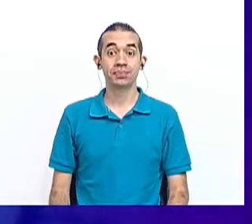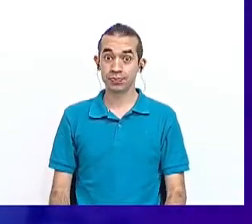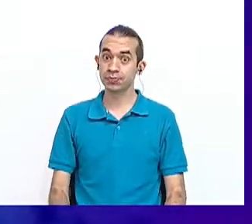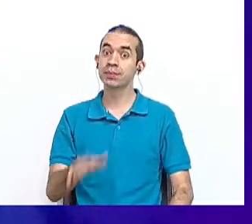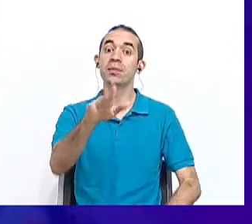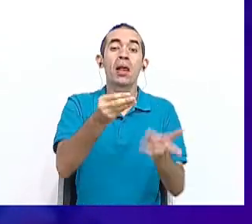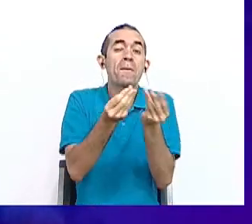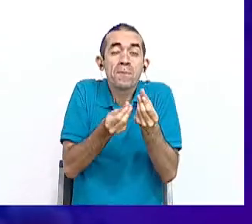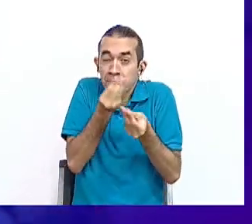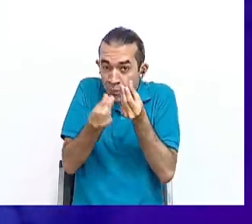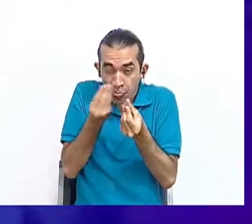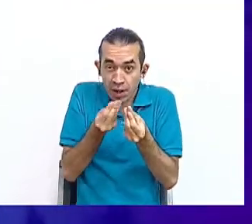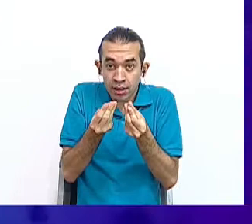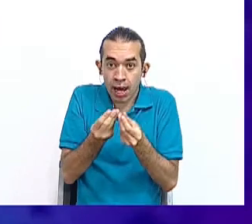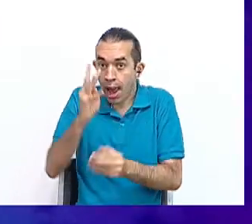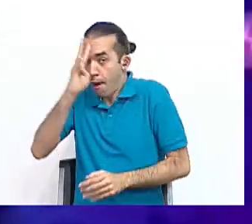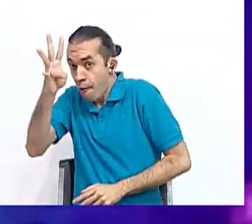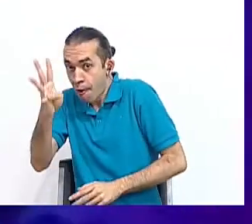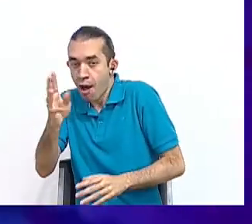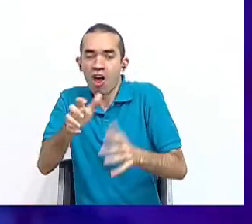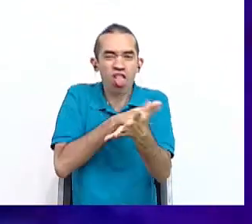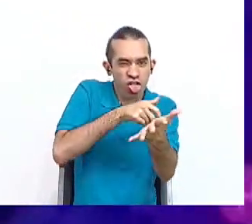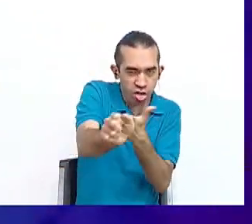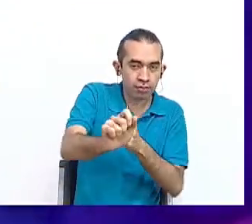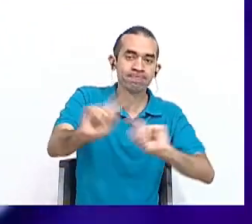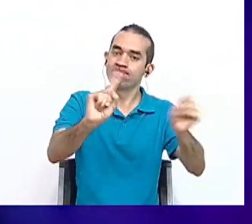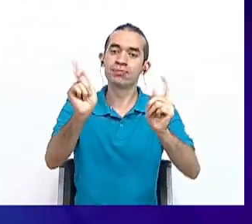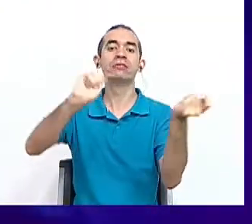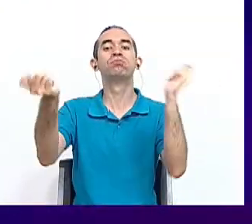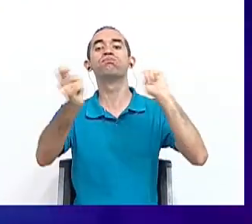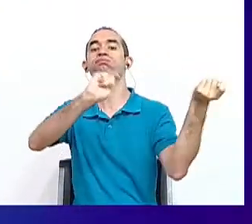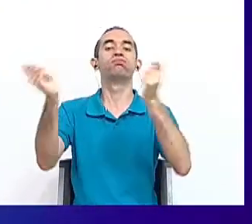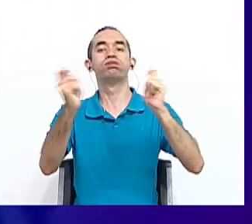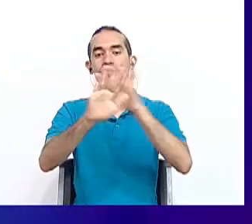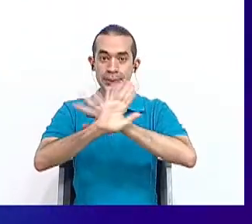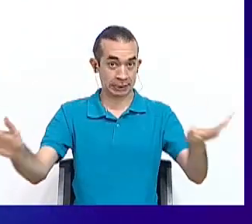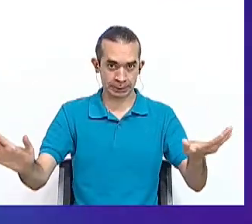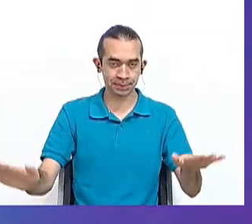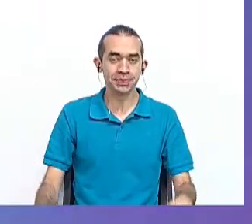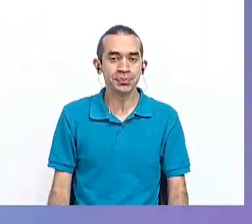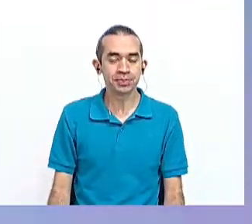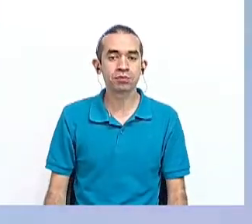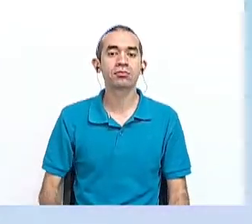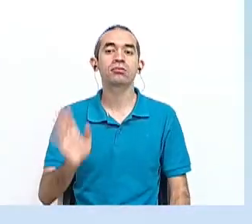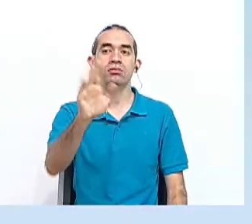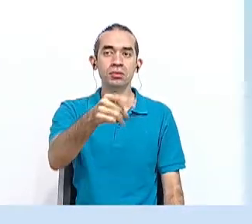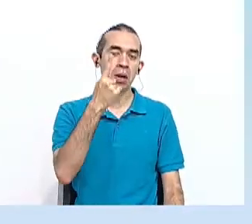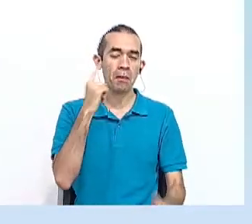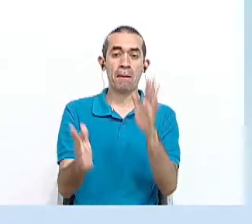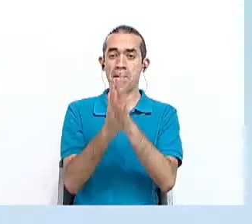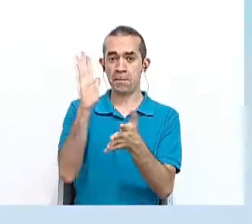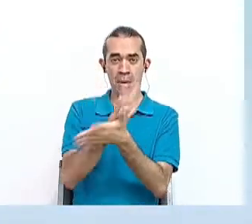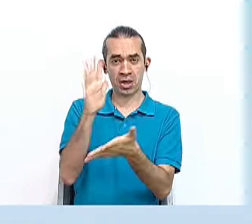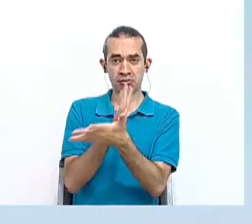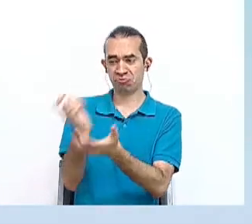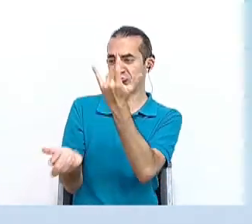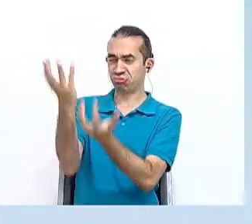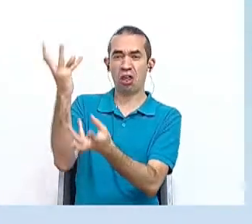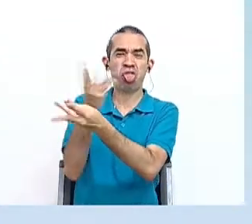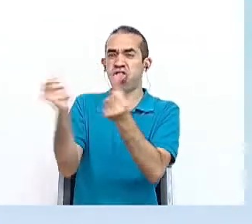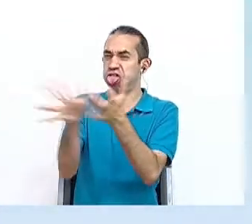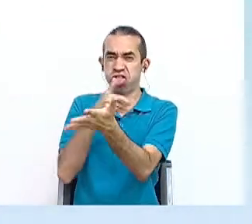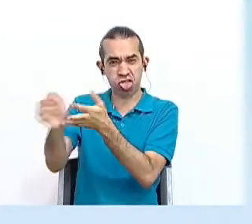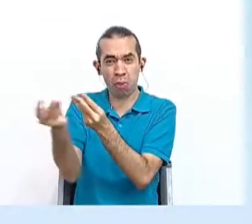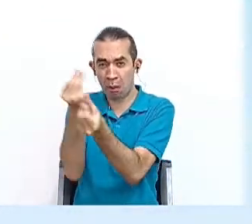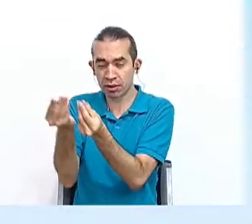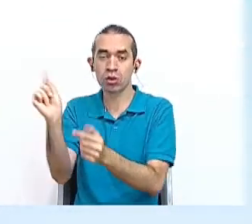La materia no se crea ni se destruye, sino que se transforma. Si quemas un papel, no destruyes su materia, lo